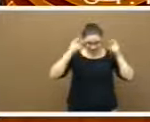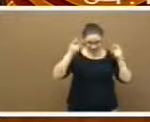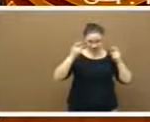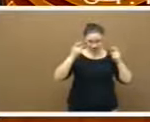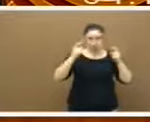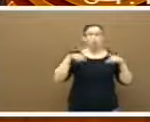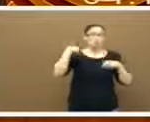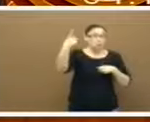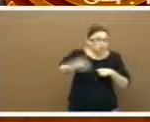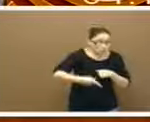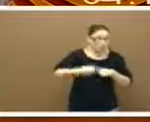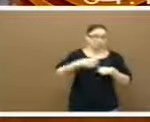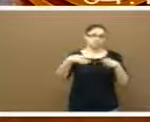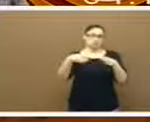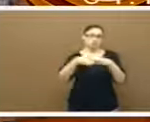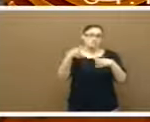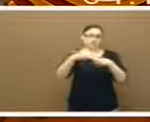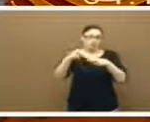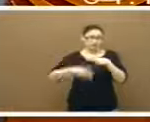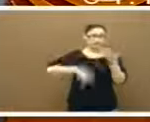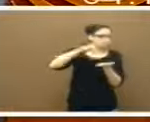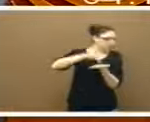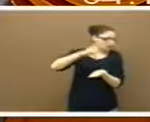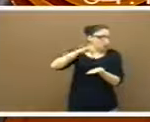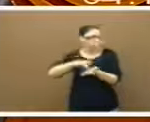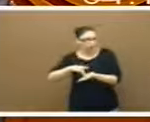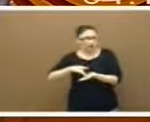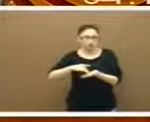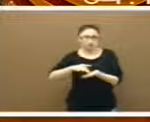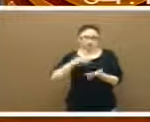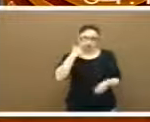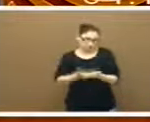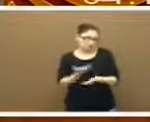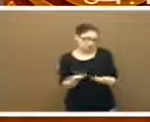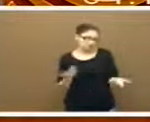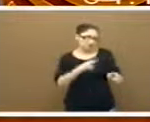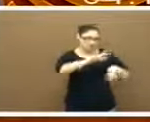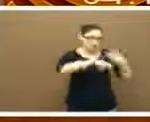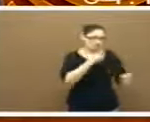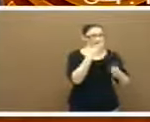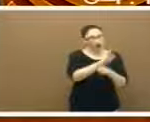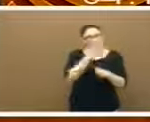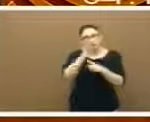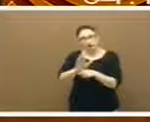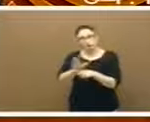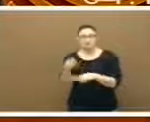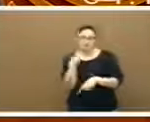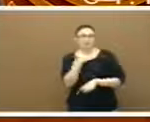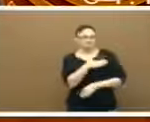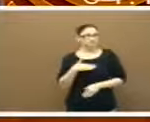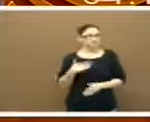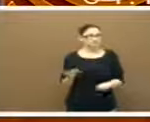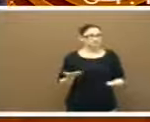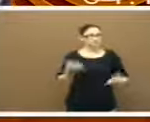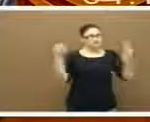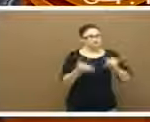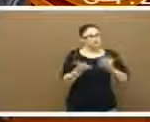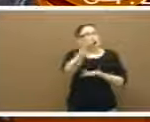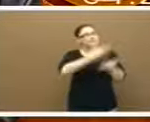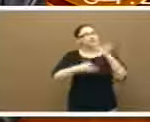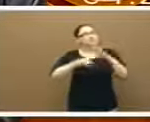Cámara también han considerado conveniente, y la prueba está en las enmiendas que se han presentado, de que la cooperación al desarrollo debería significar ni más ni menos que un